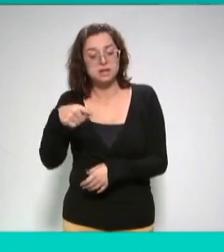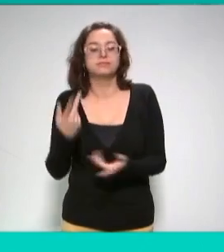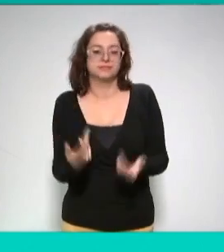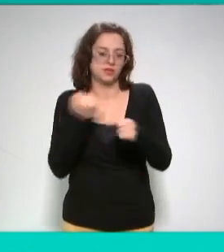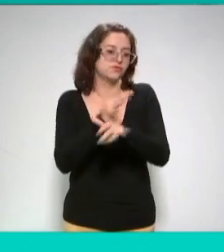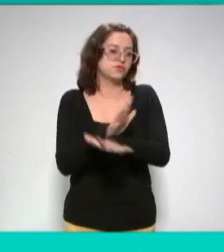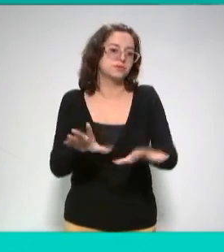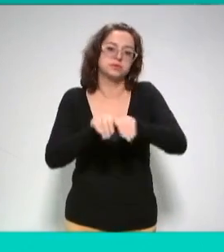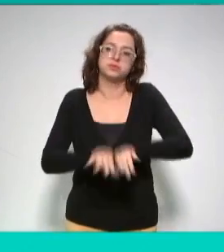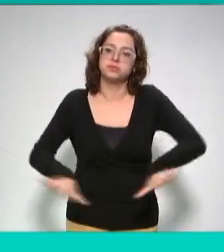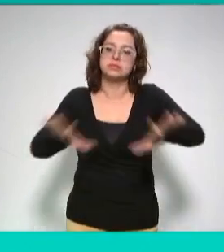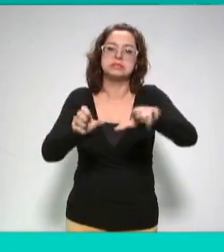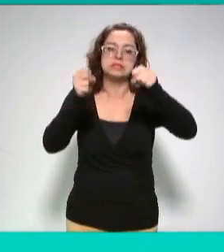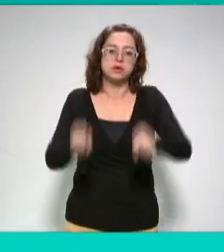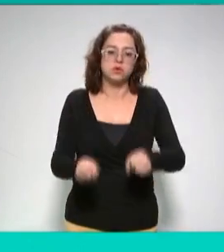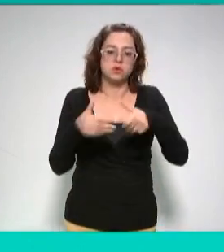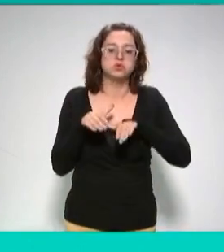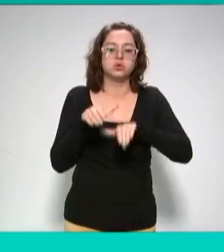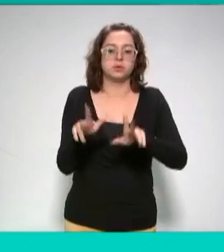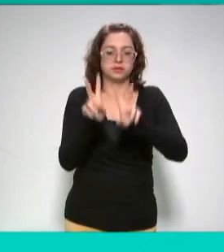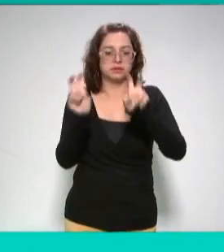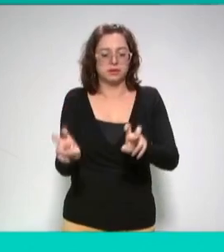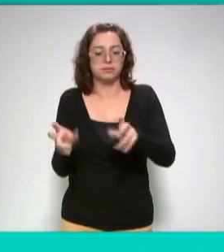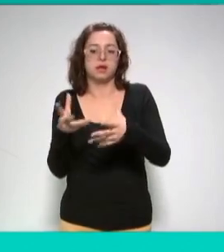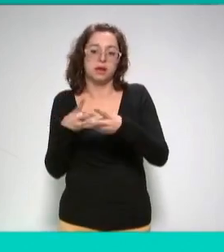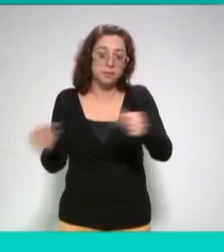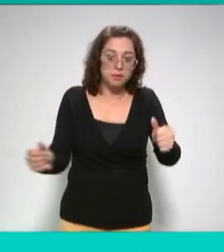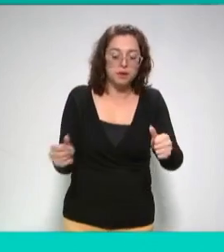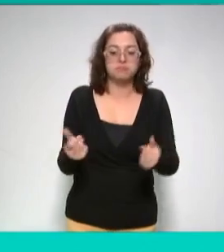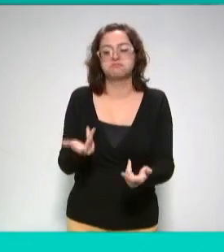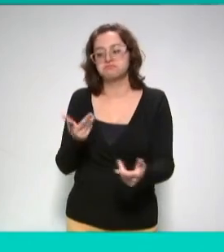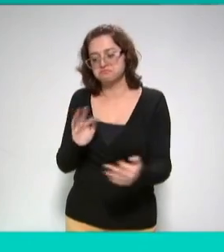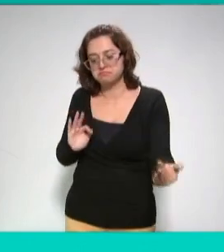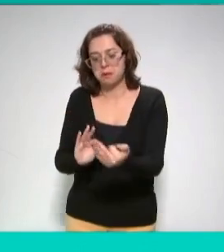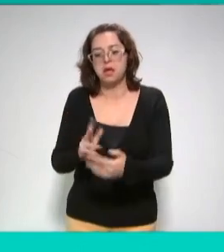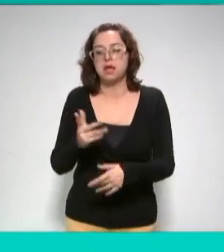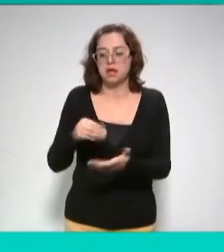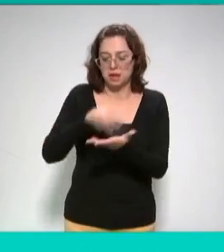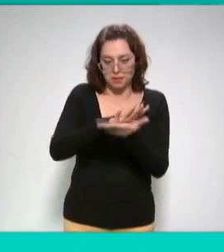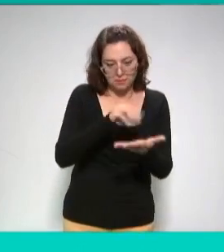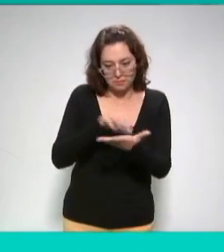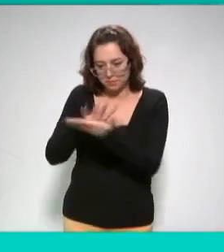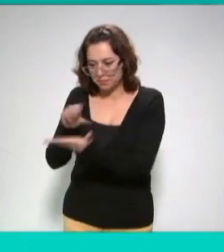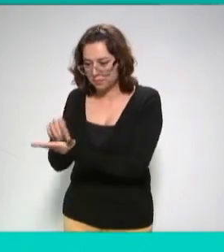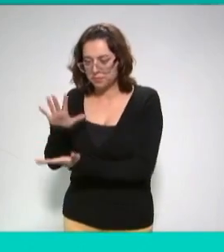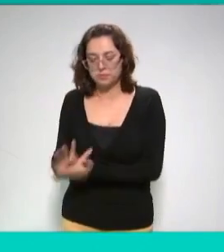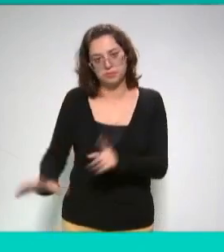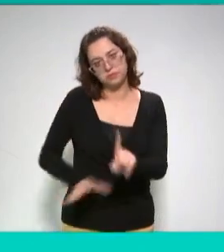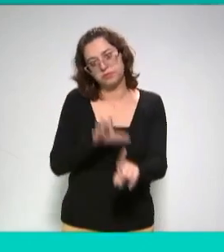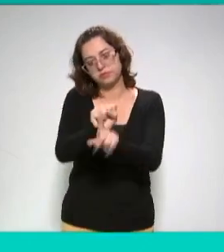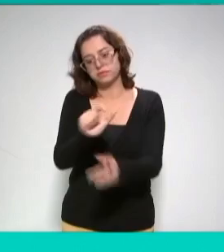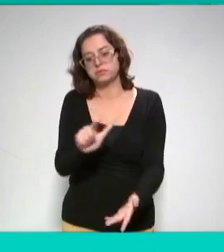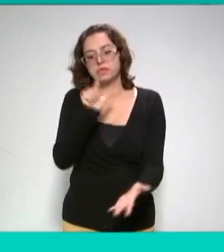de la información en materia de desaparición. No solo se estará más cerca de cumplir con los registros y herramientas contempladas en la